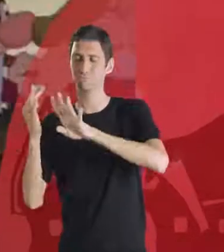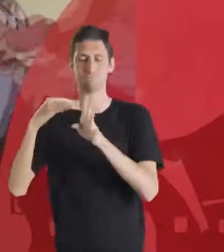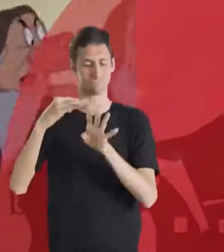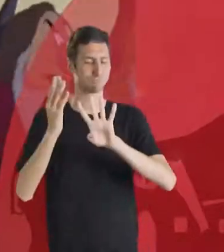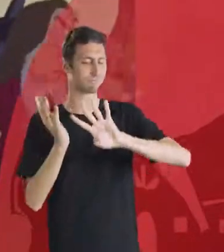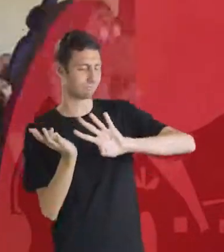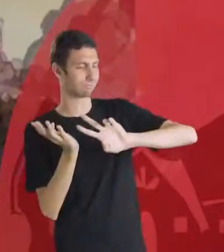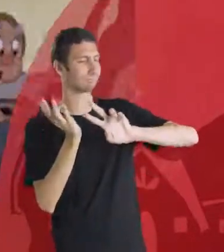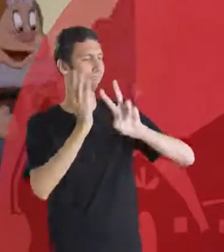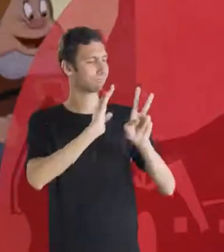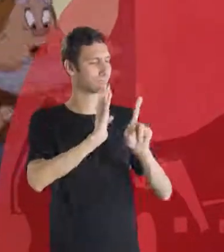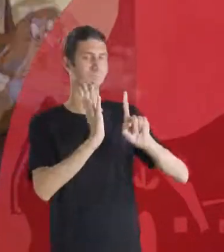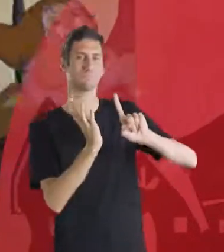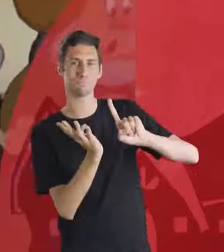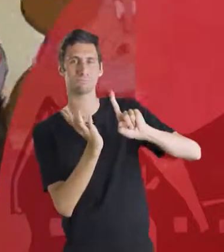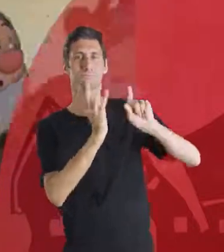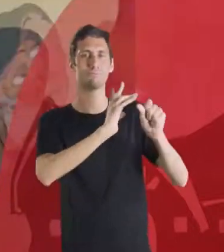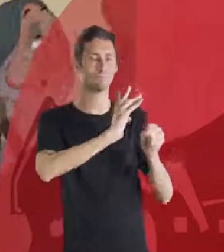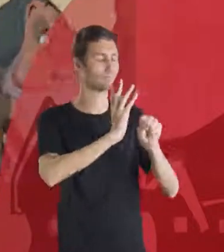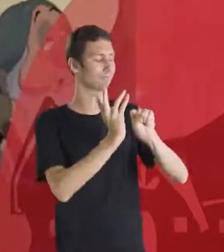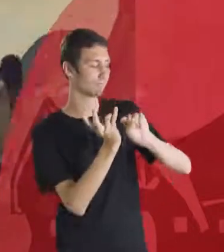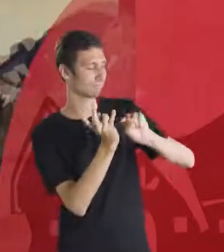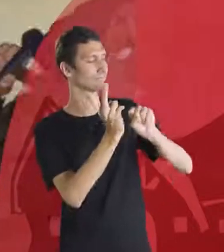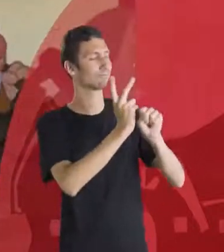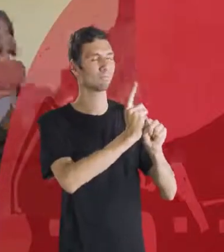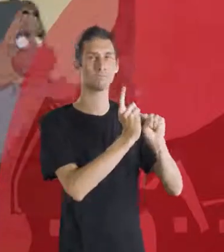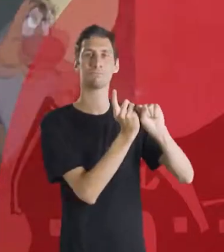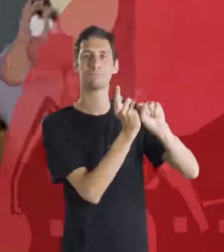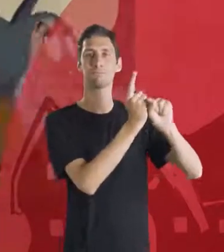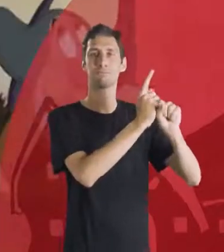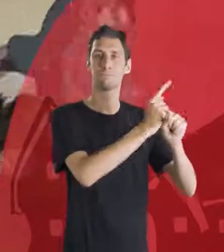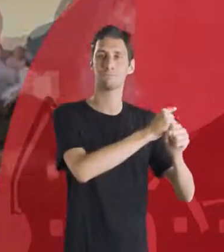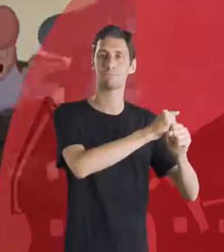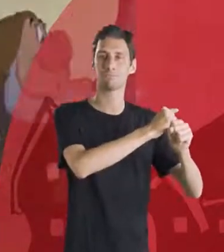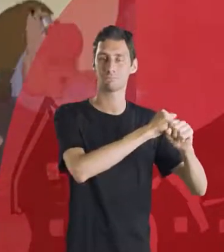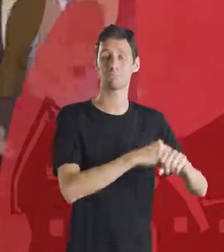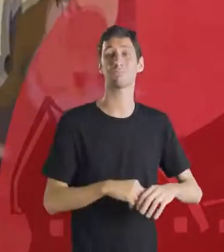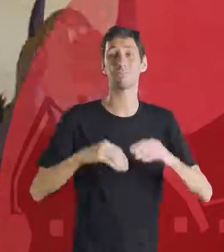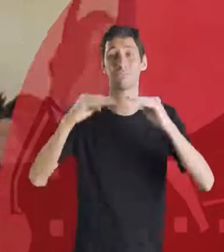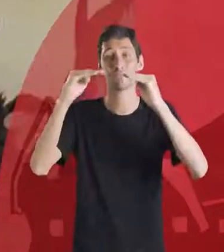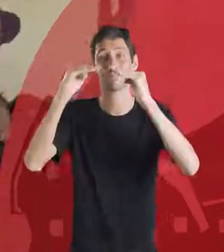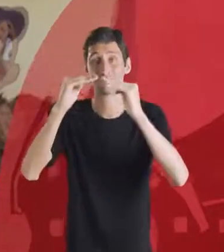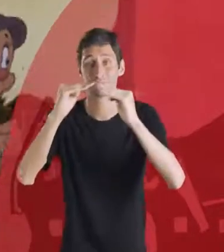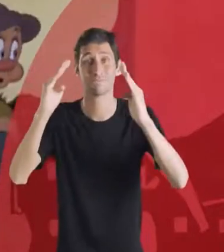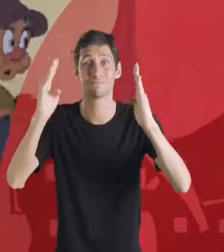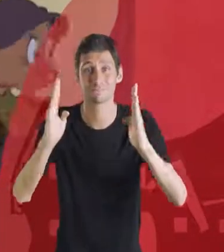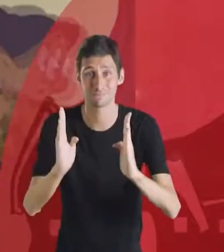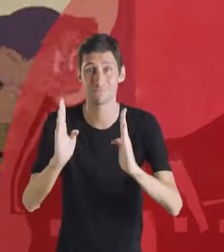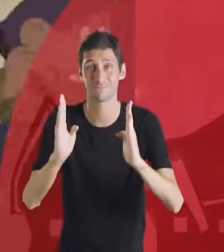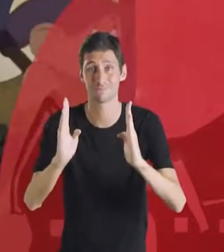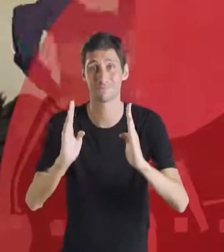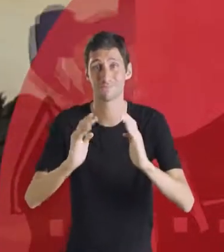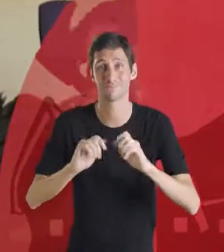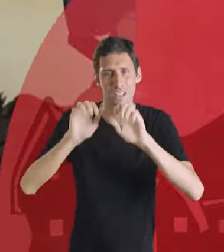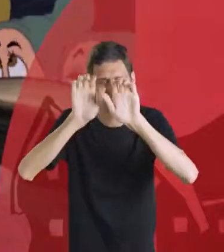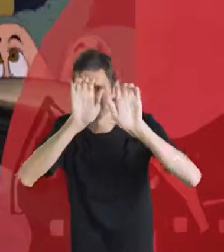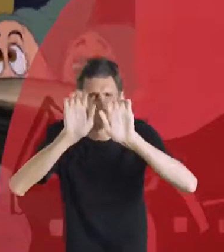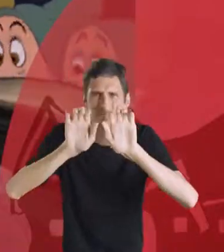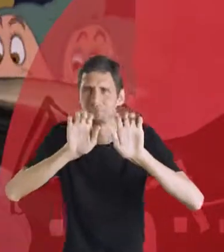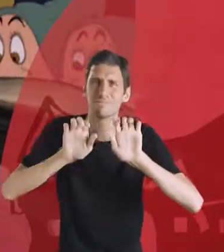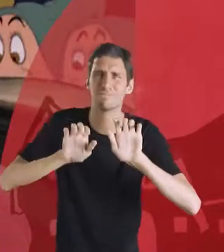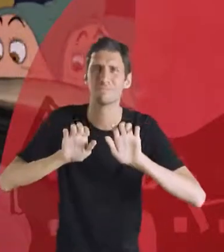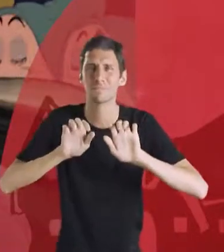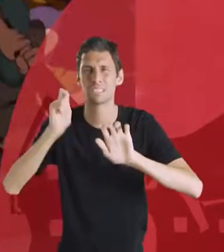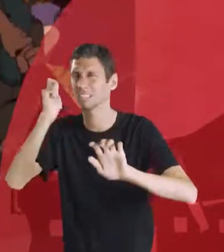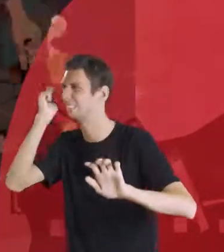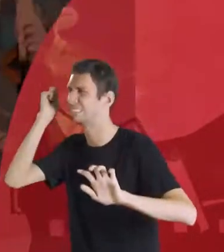Los dueños de la casa son los 7 enanos del bosque que vuelven del trabajo marchando y cantando con alegría. Al